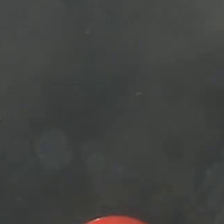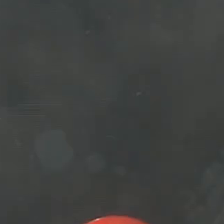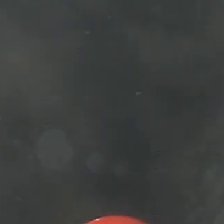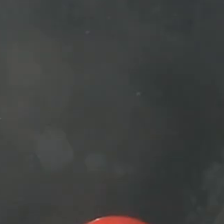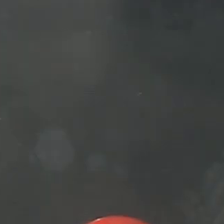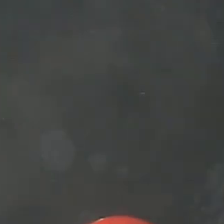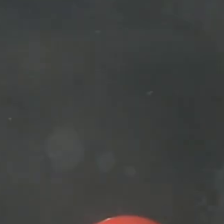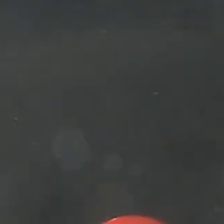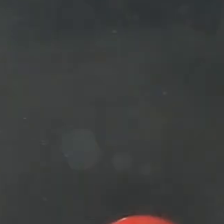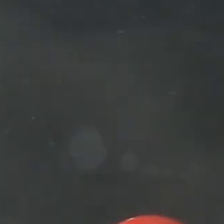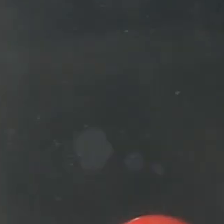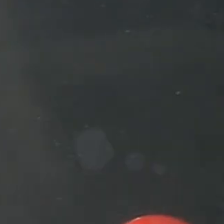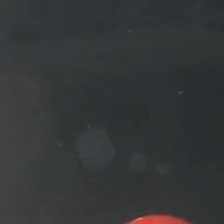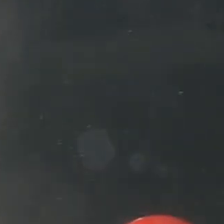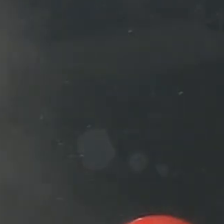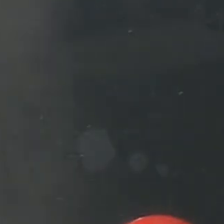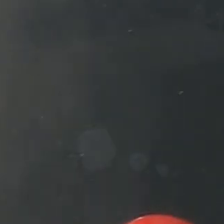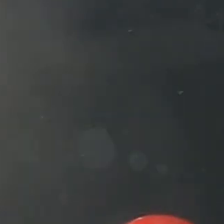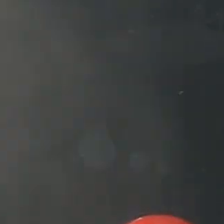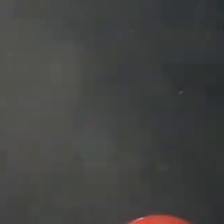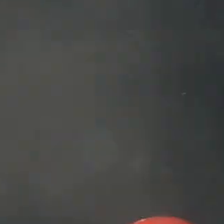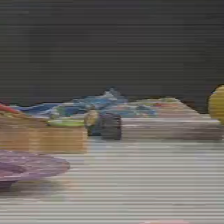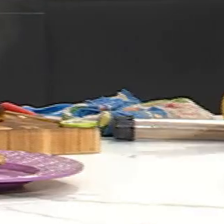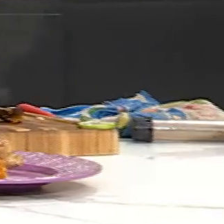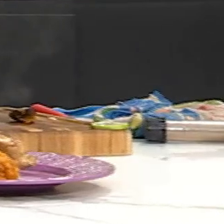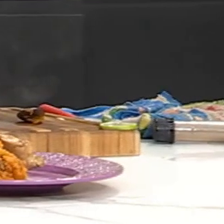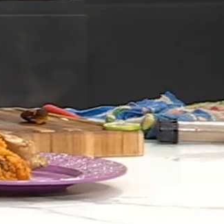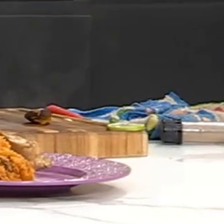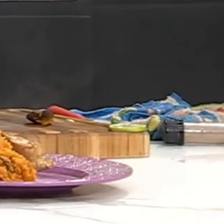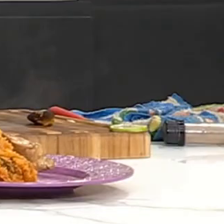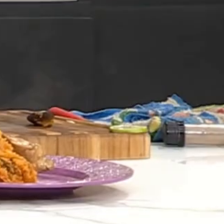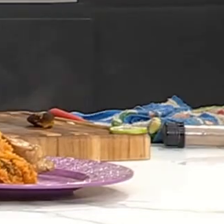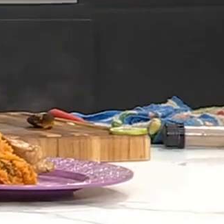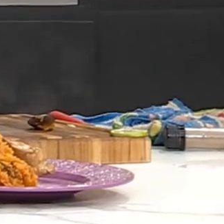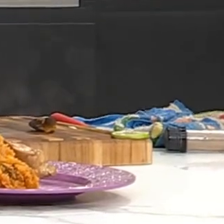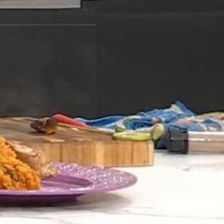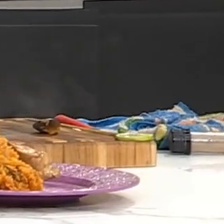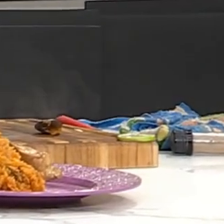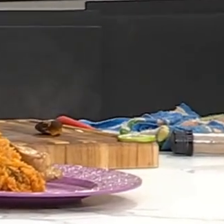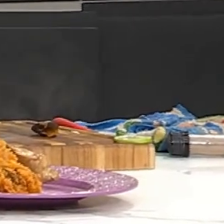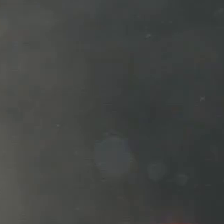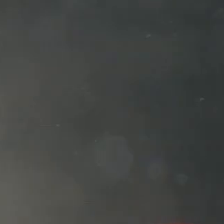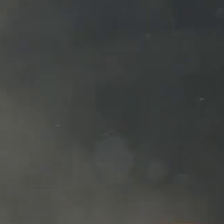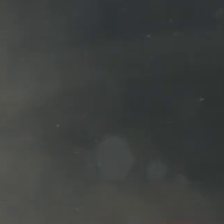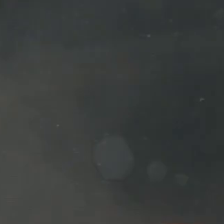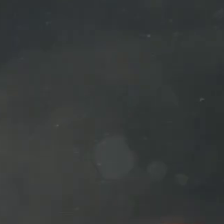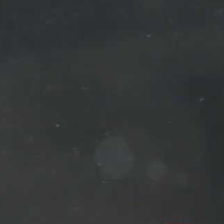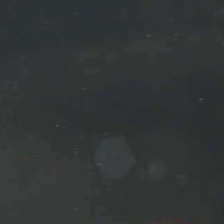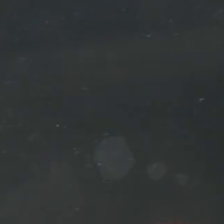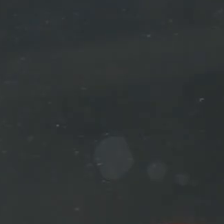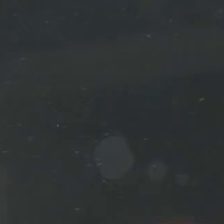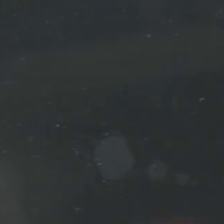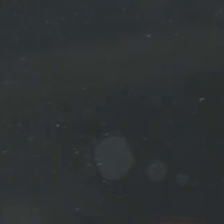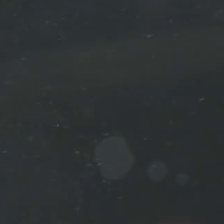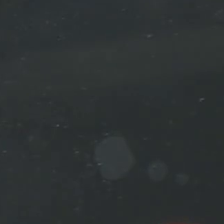los que estamos delante de cámara. Yo soy horrible cantando. Erro la letra. Yo lo que digo es la actitud. No tengo, si no, viste que hay a gente que